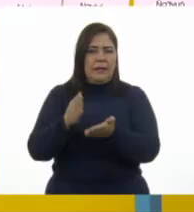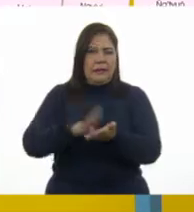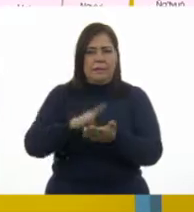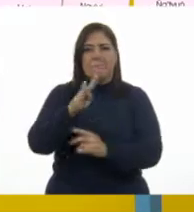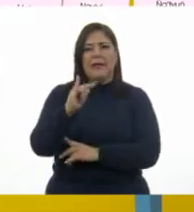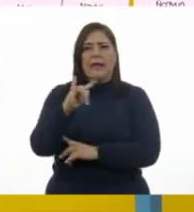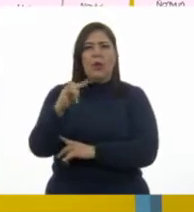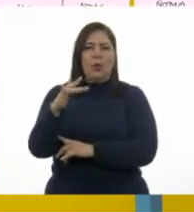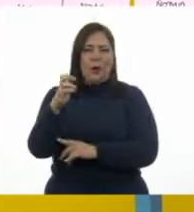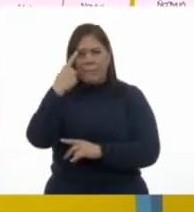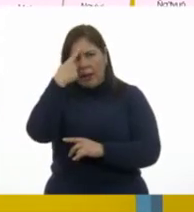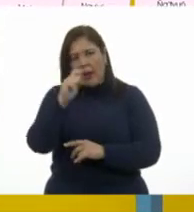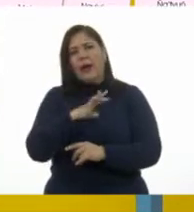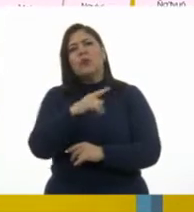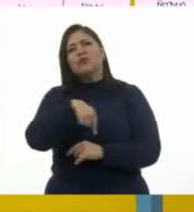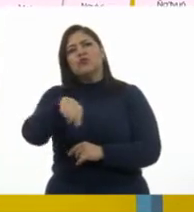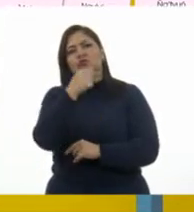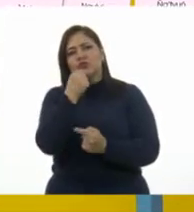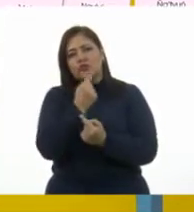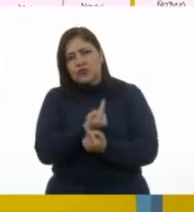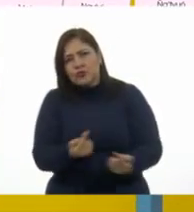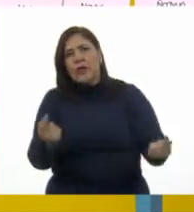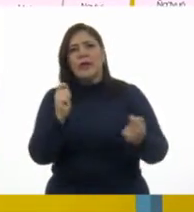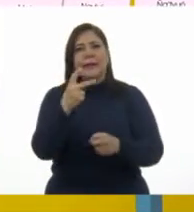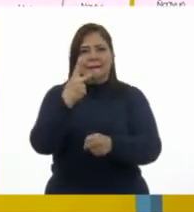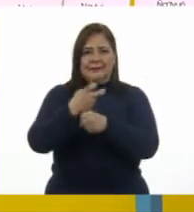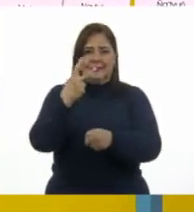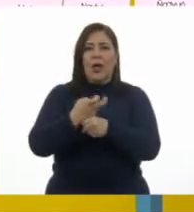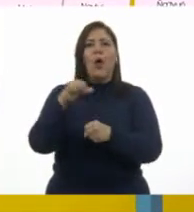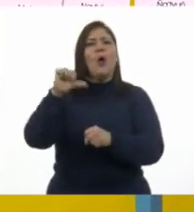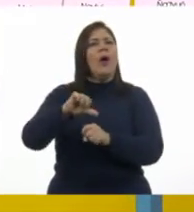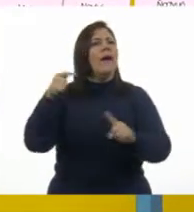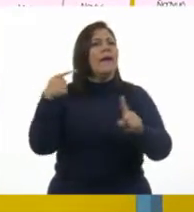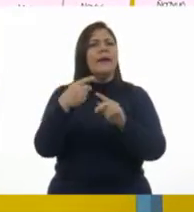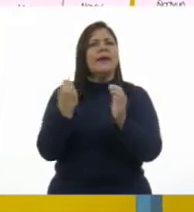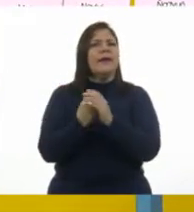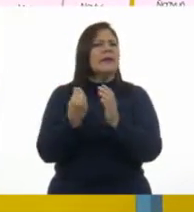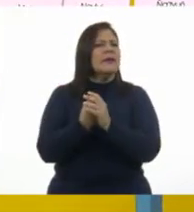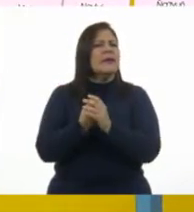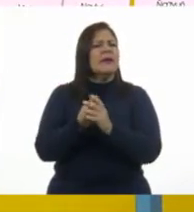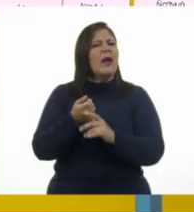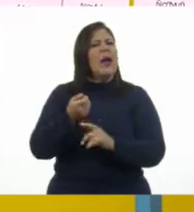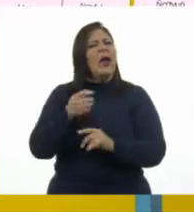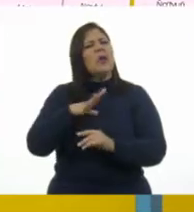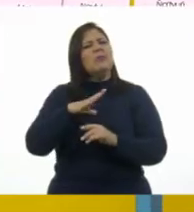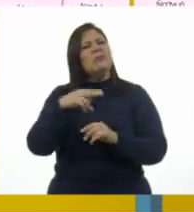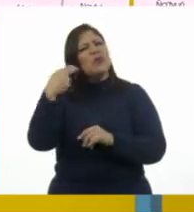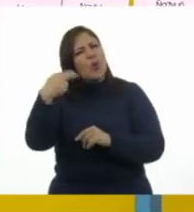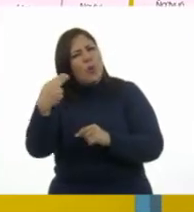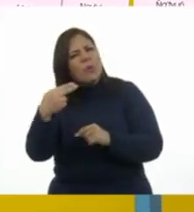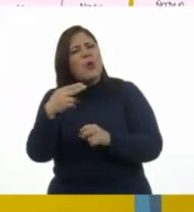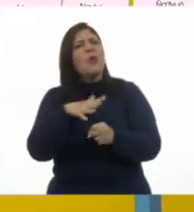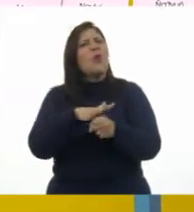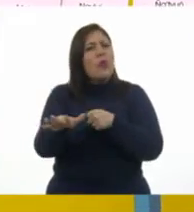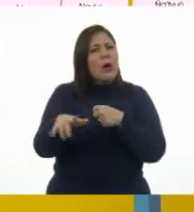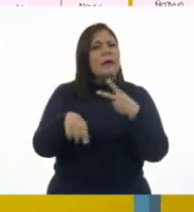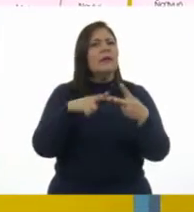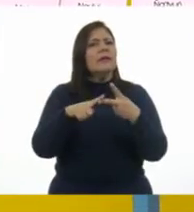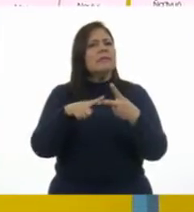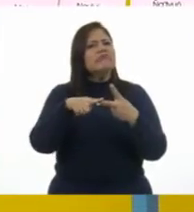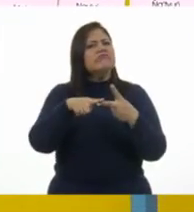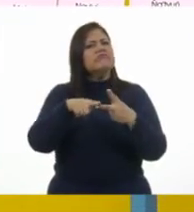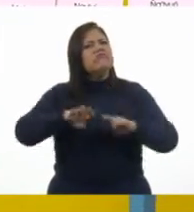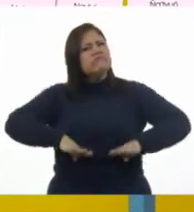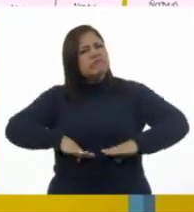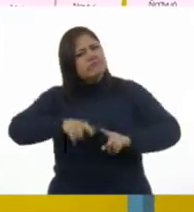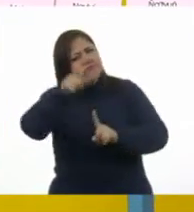grado. Y, bueno, la clase del día de hoy se llama ¿Cómo se llama? ¿Cómo es? Vamos a descubrir de qué se trata, pero para